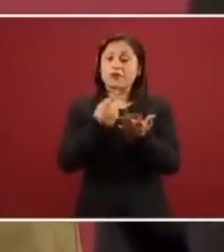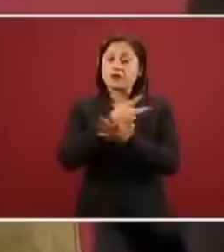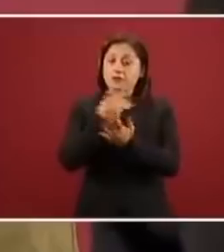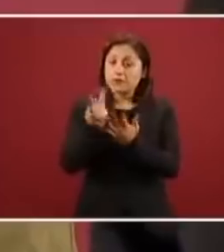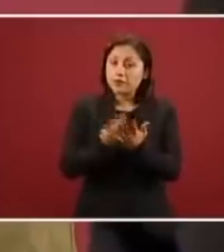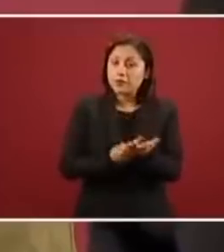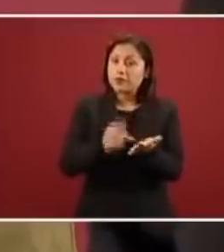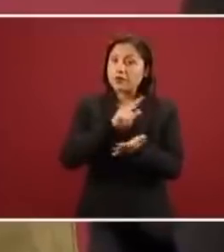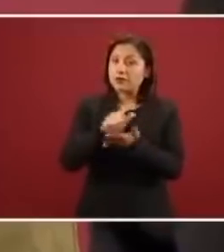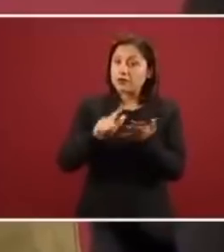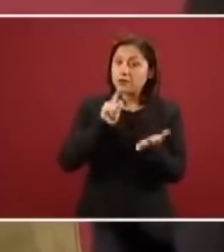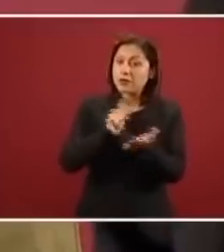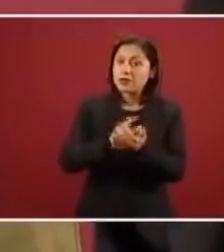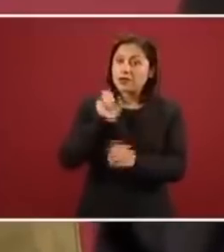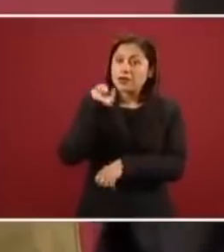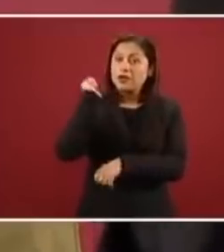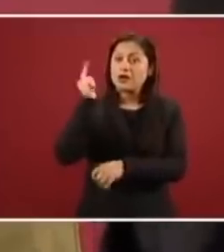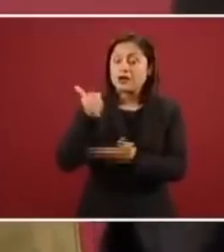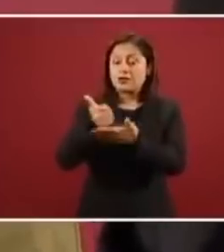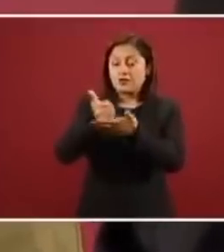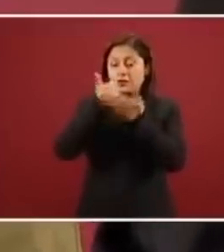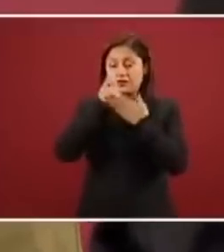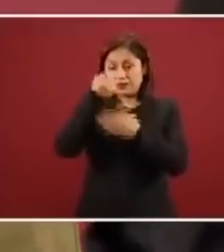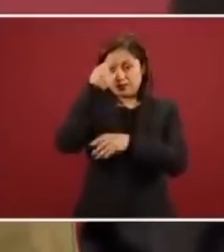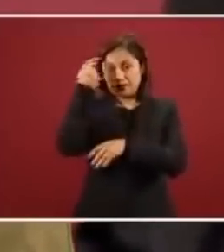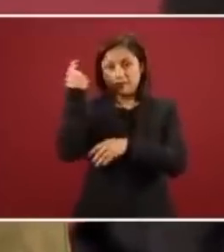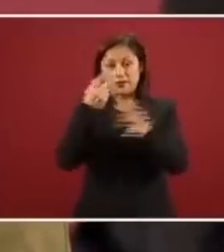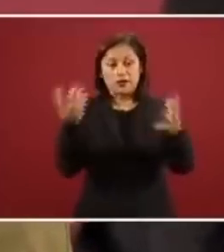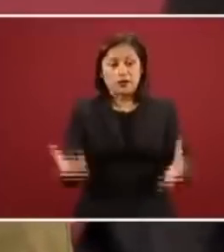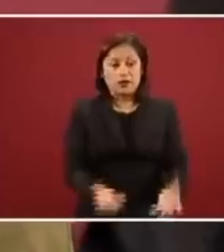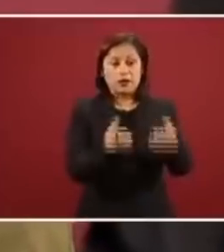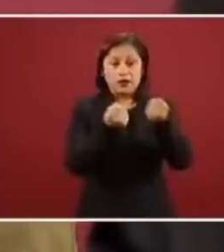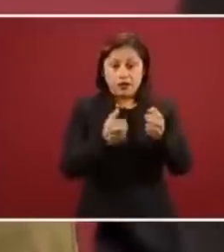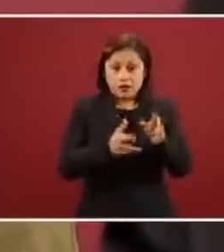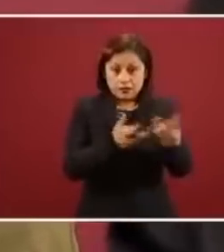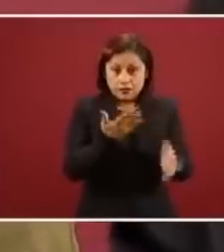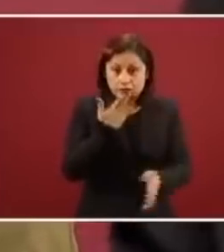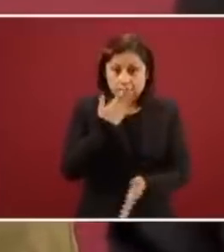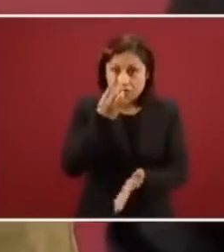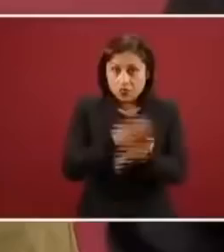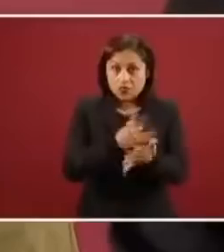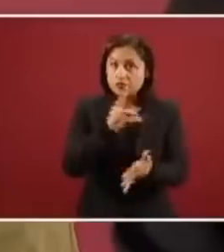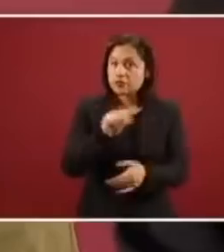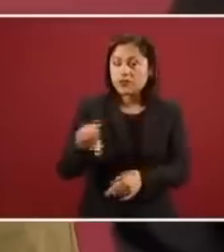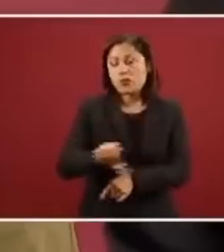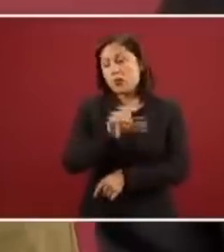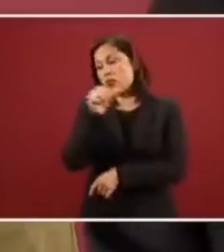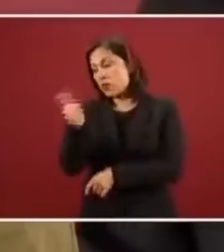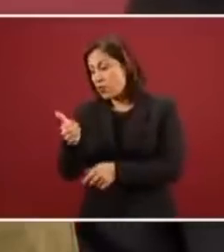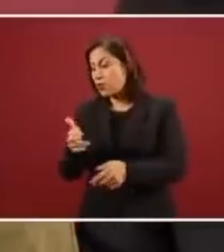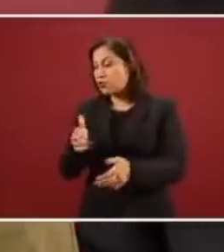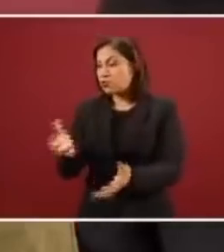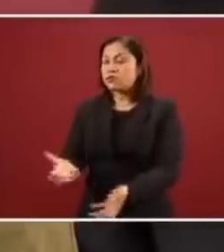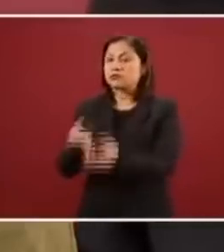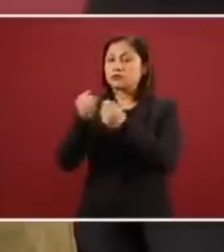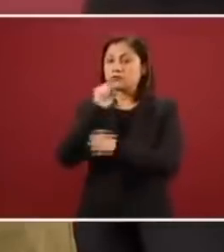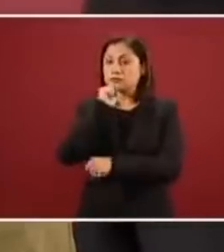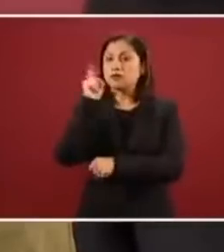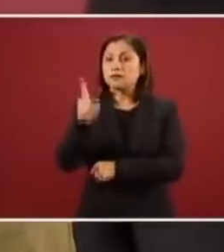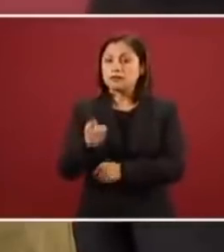racional en temas ambientales y también los tiene con el secretario de agricultura